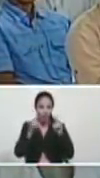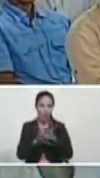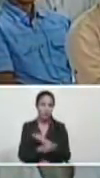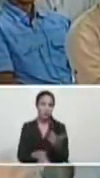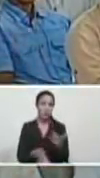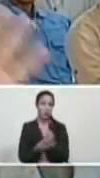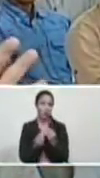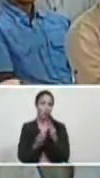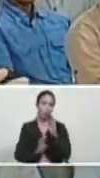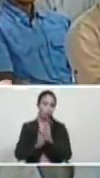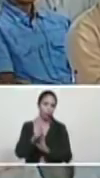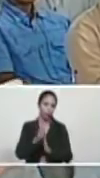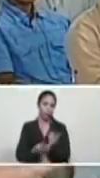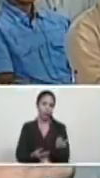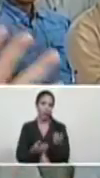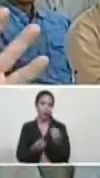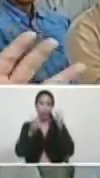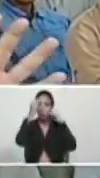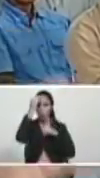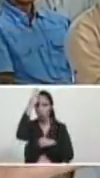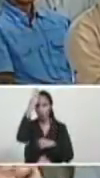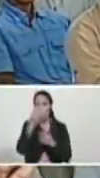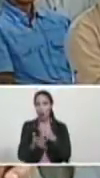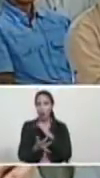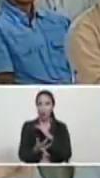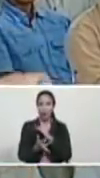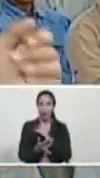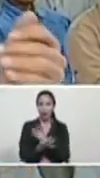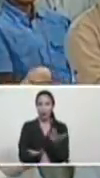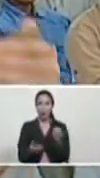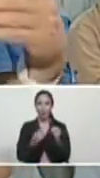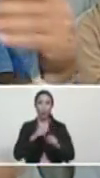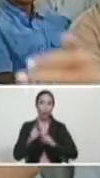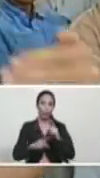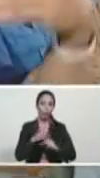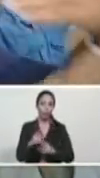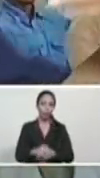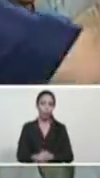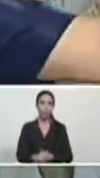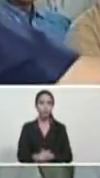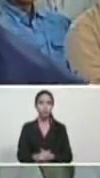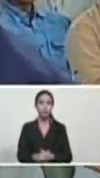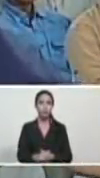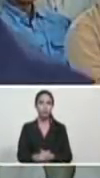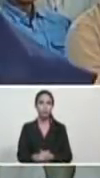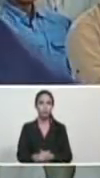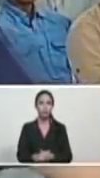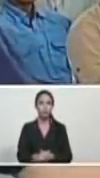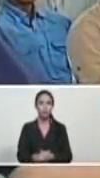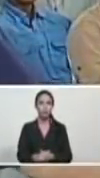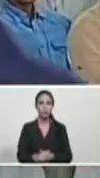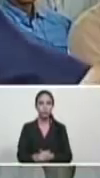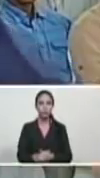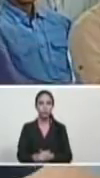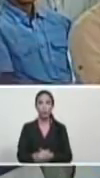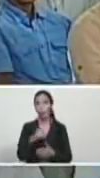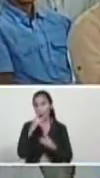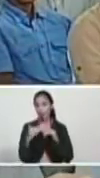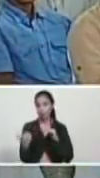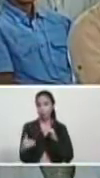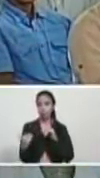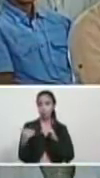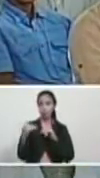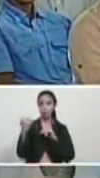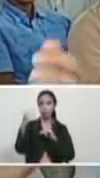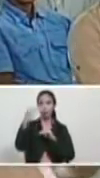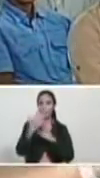formación. Esta es una estrategia, presidente, muy importante, porque aparte de ser camino a mayores niveles de